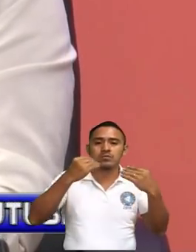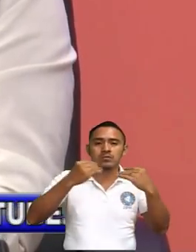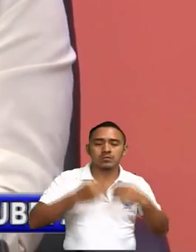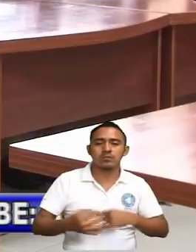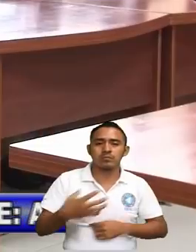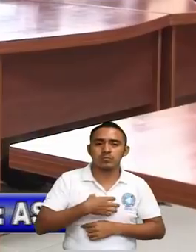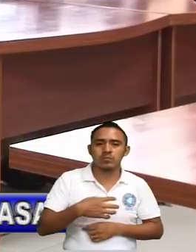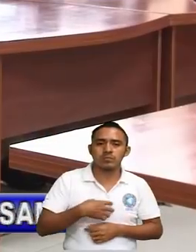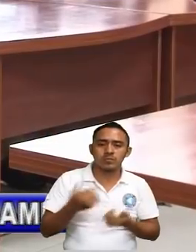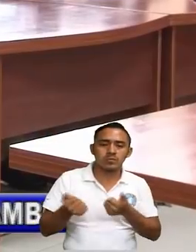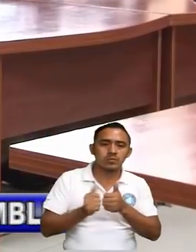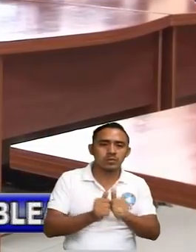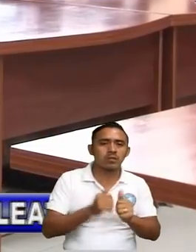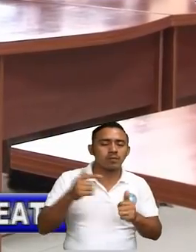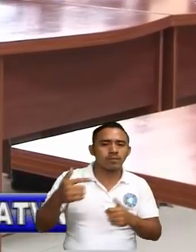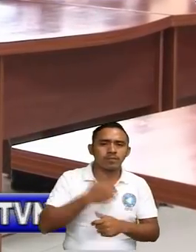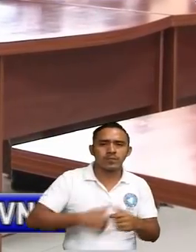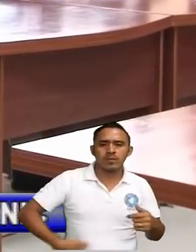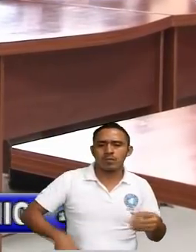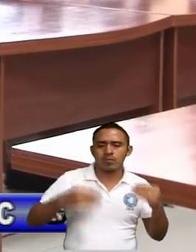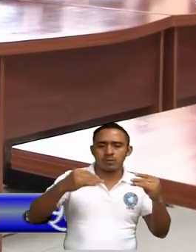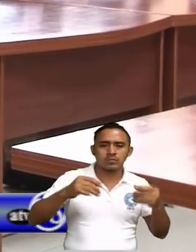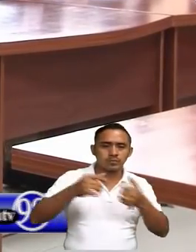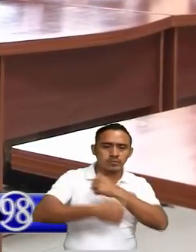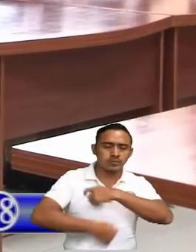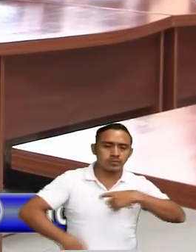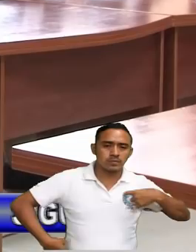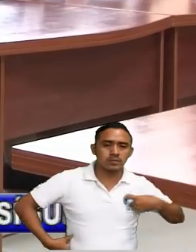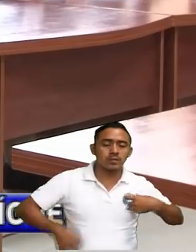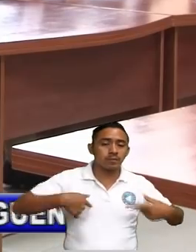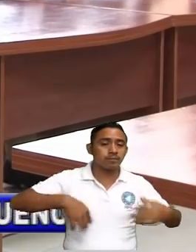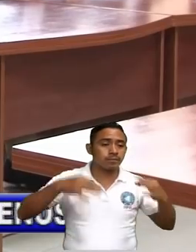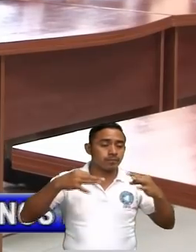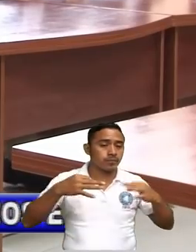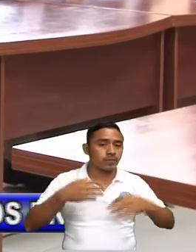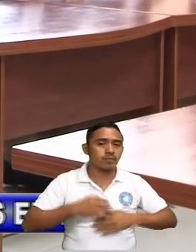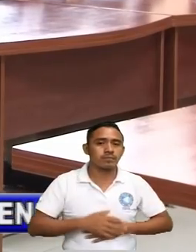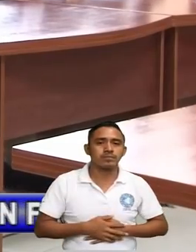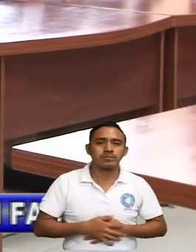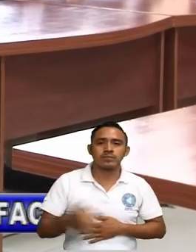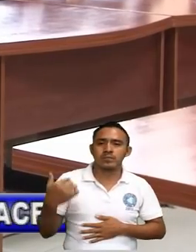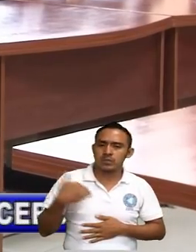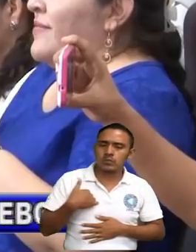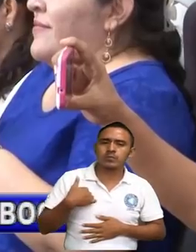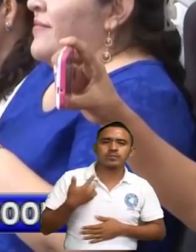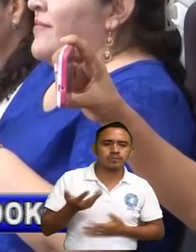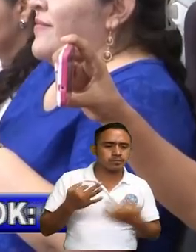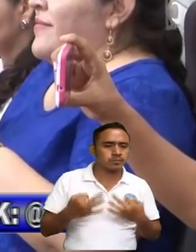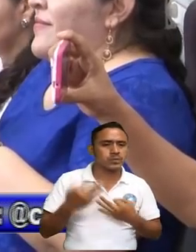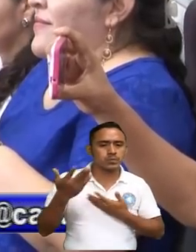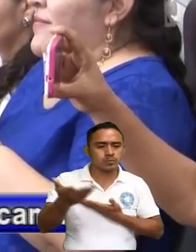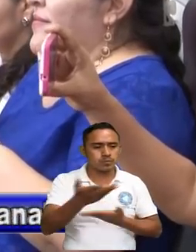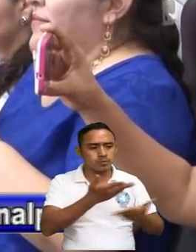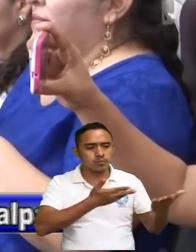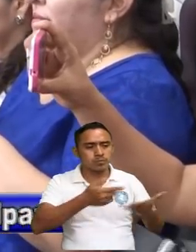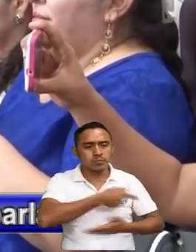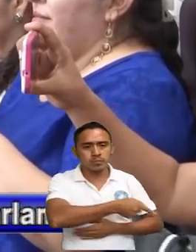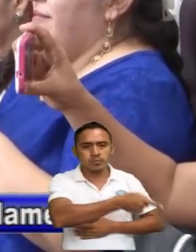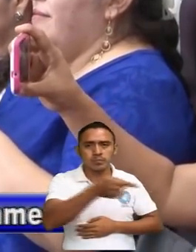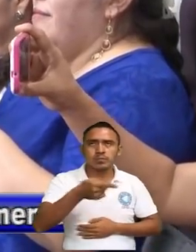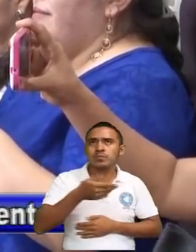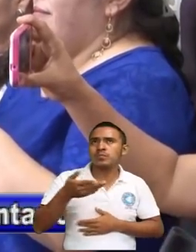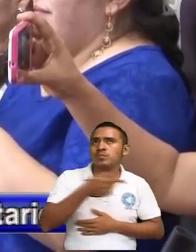nuestro presidente y del Ministerio de Educación, el reconocimiento. Y nosotros estamos confiando en